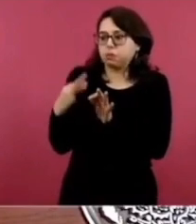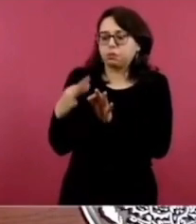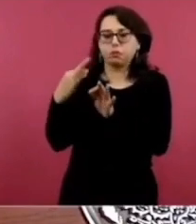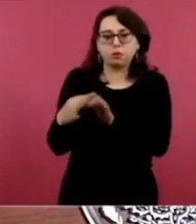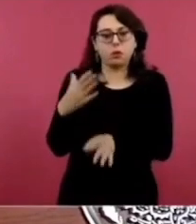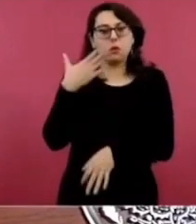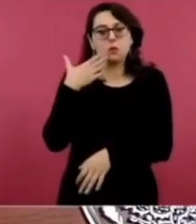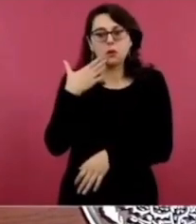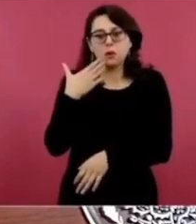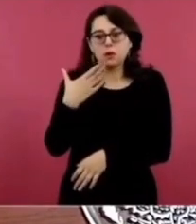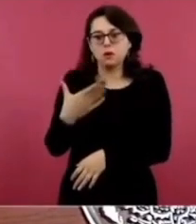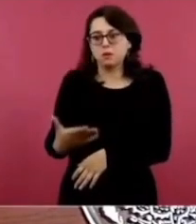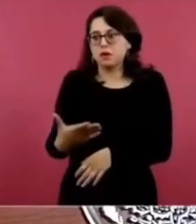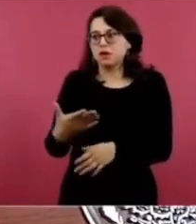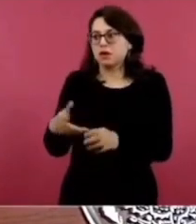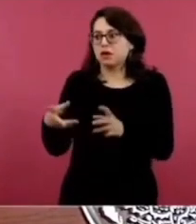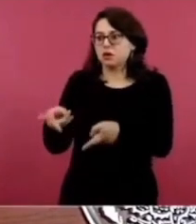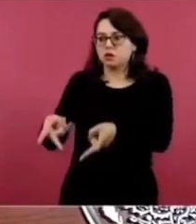de